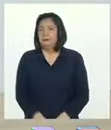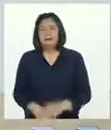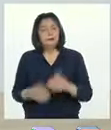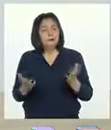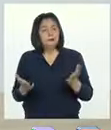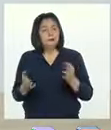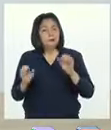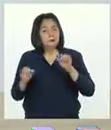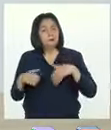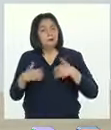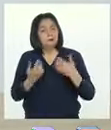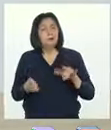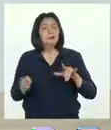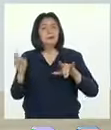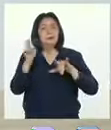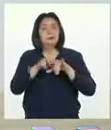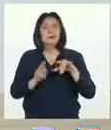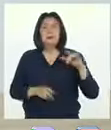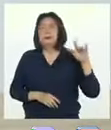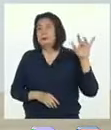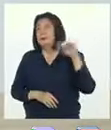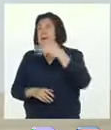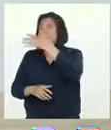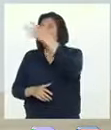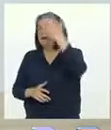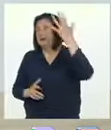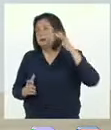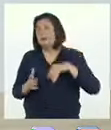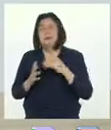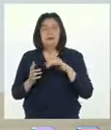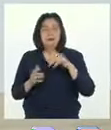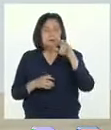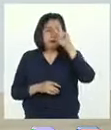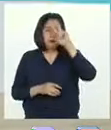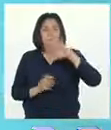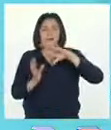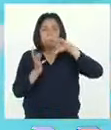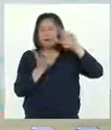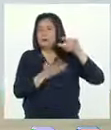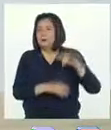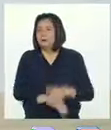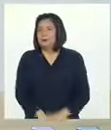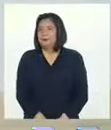Y con él podemos ir a cualquier parte del Perú o del mundo.